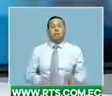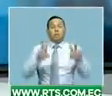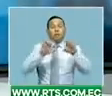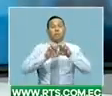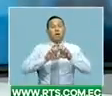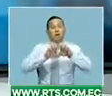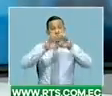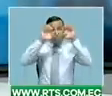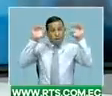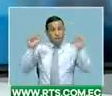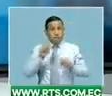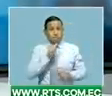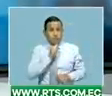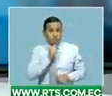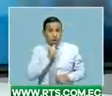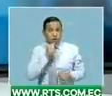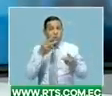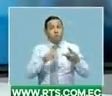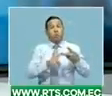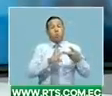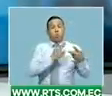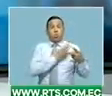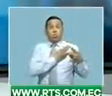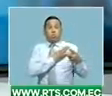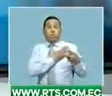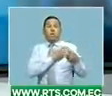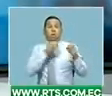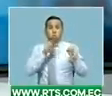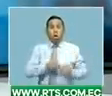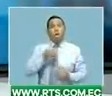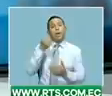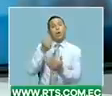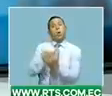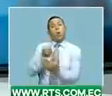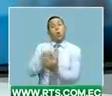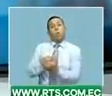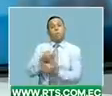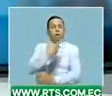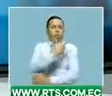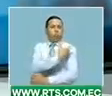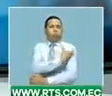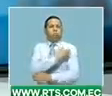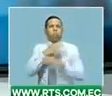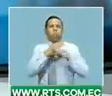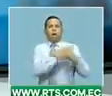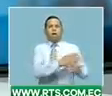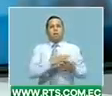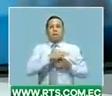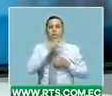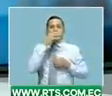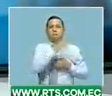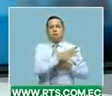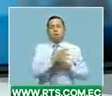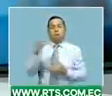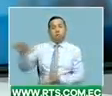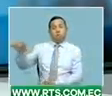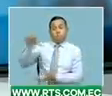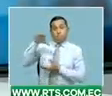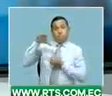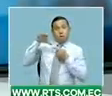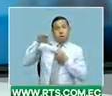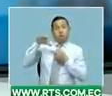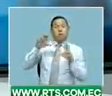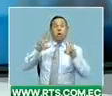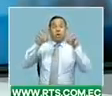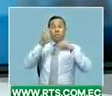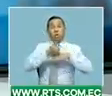Universidades podrán importar las vacunas del COVID-19. Los reactivos que lleguen al país tendrán que ser calificados por la Agencia Nacional